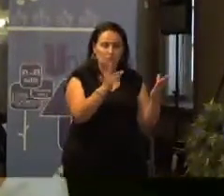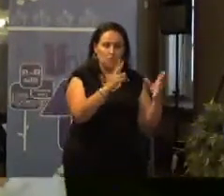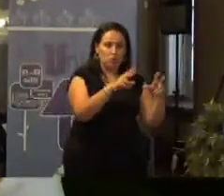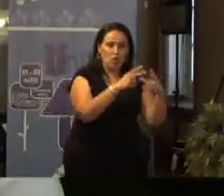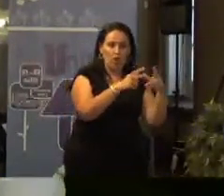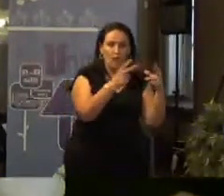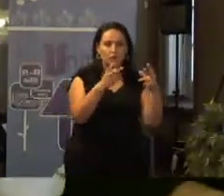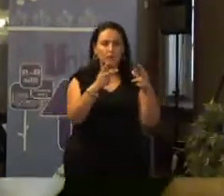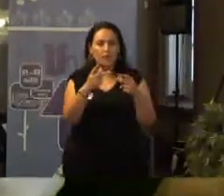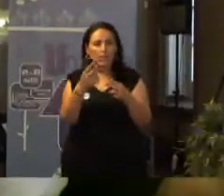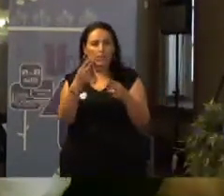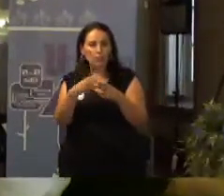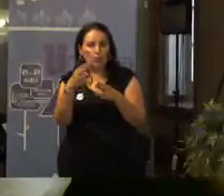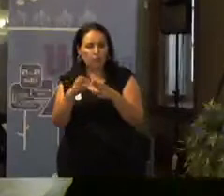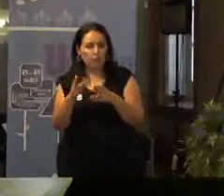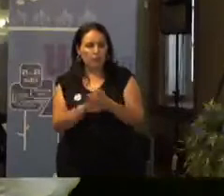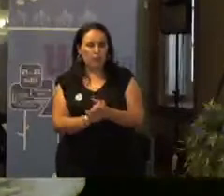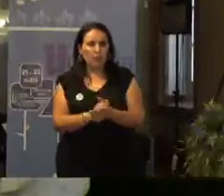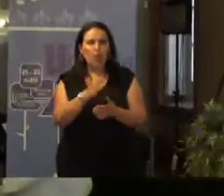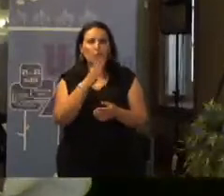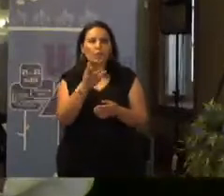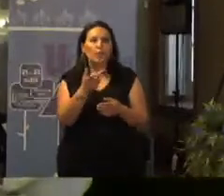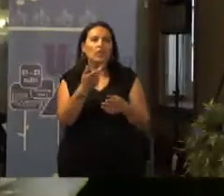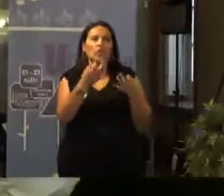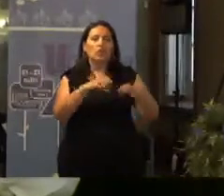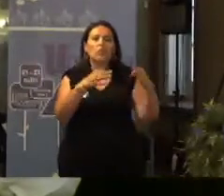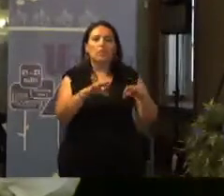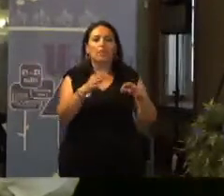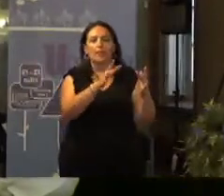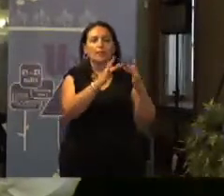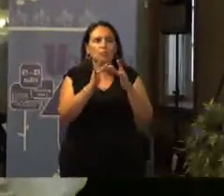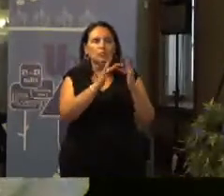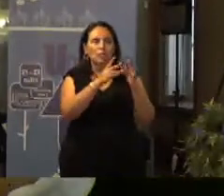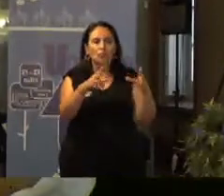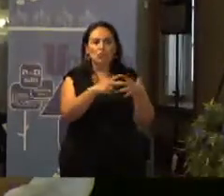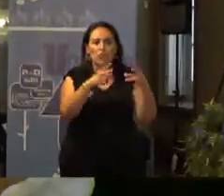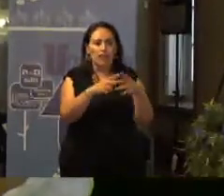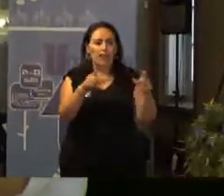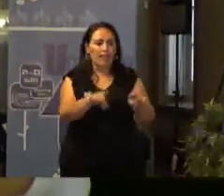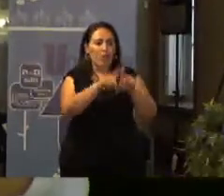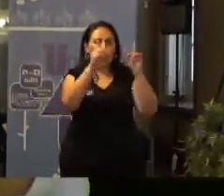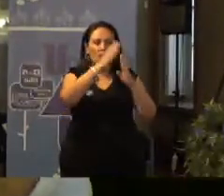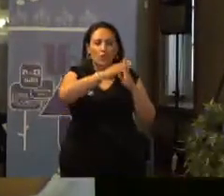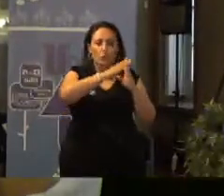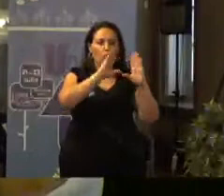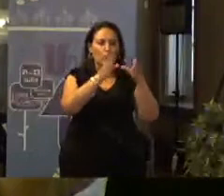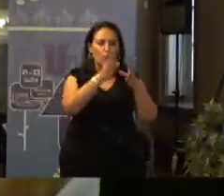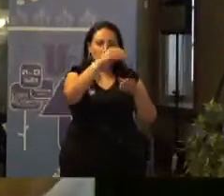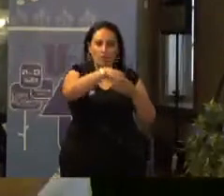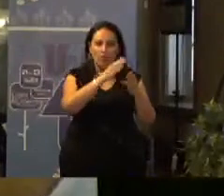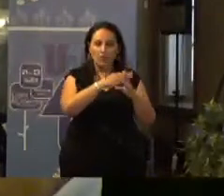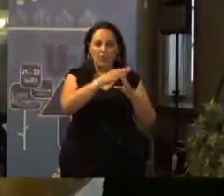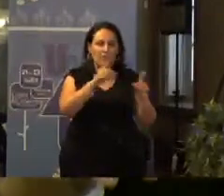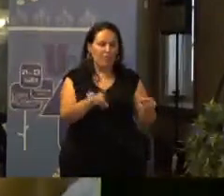É que sempre há dinámicas da dialéctica social, sexa a dialéctica de clases, entre grupos de clases, sexa a dialéctica